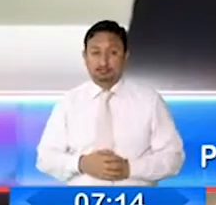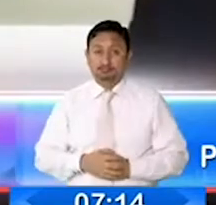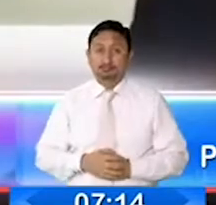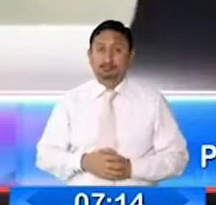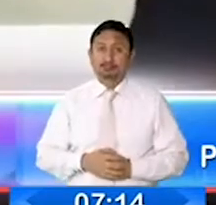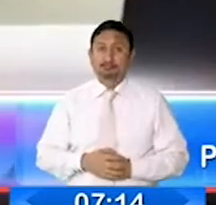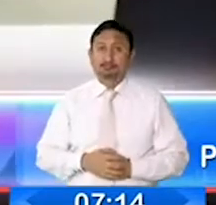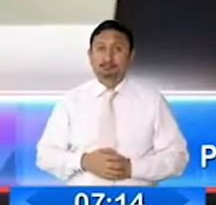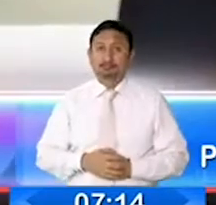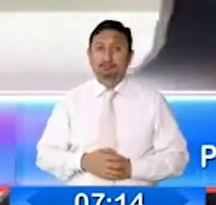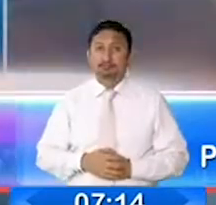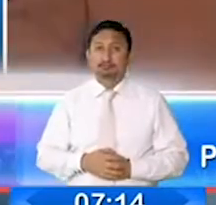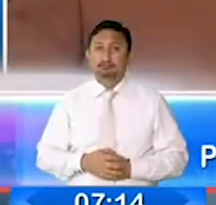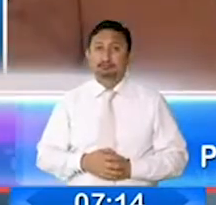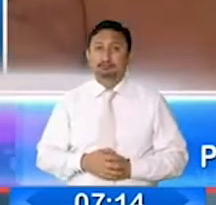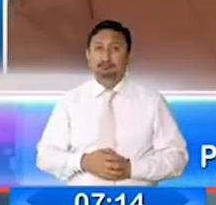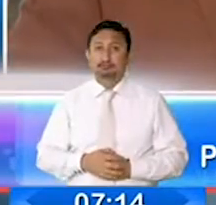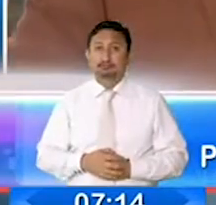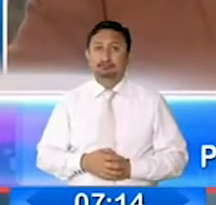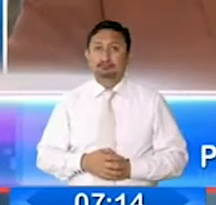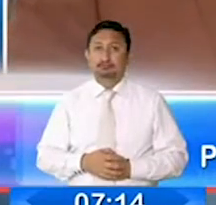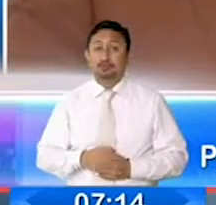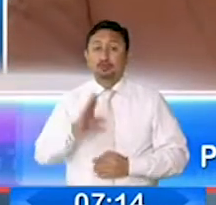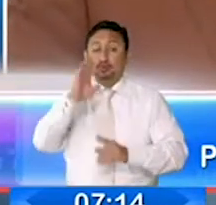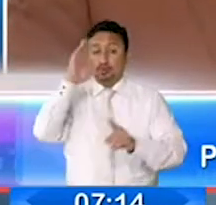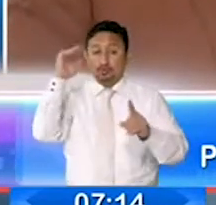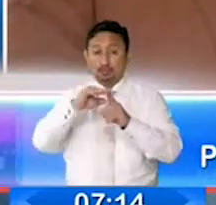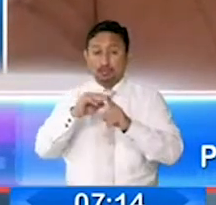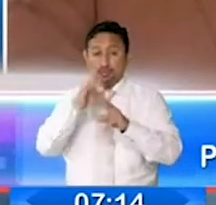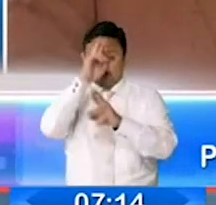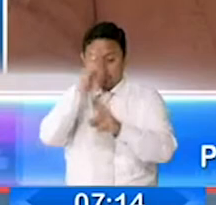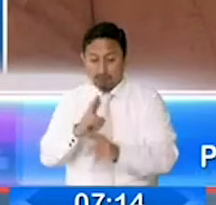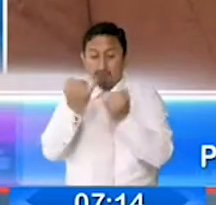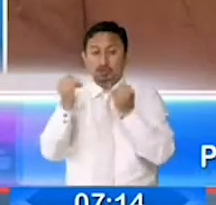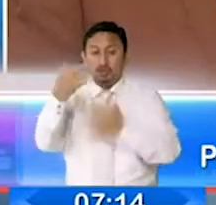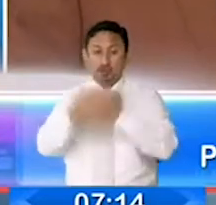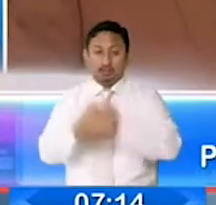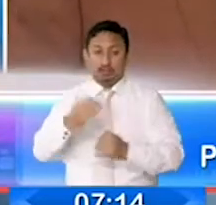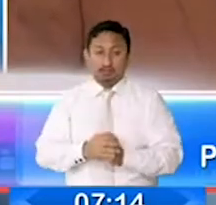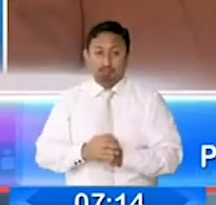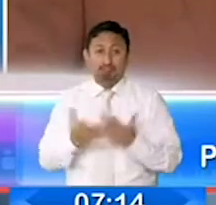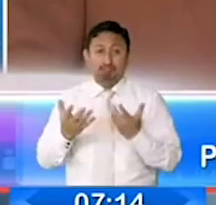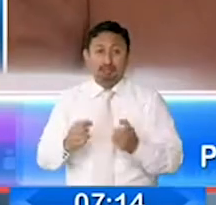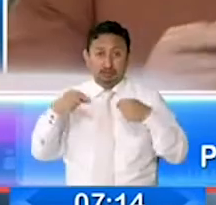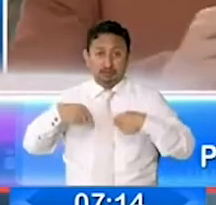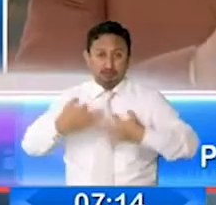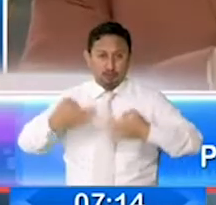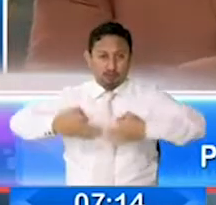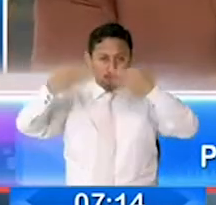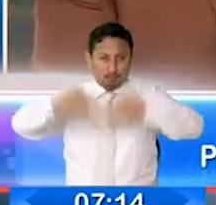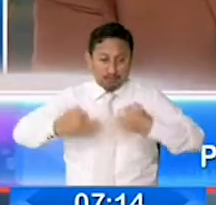Un mensaje al Ecuador de que defendemos la independencia judicial y pretendemos también